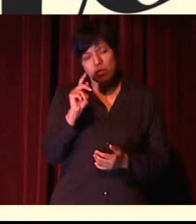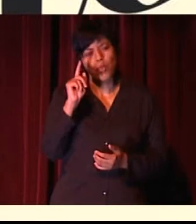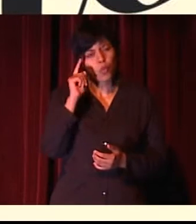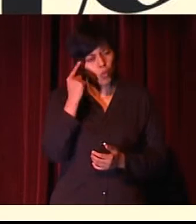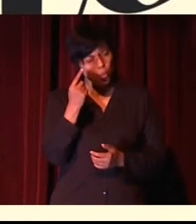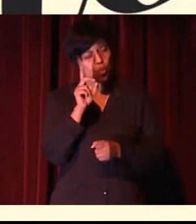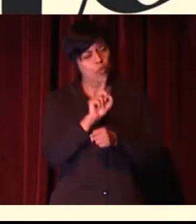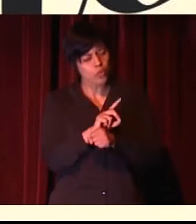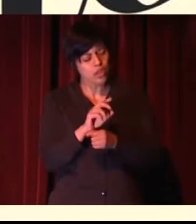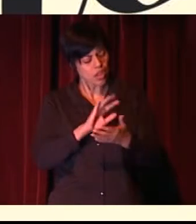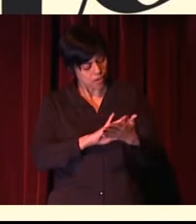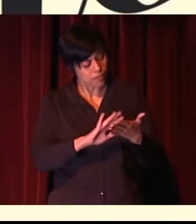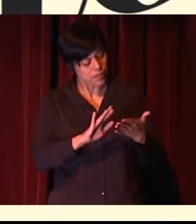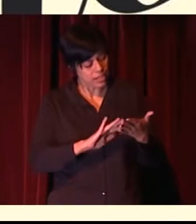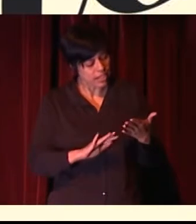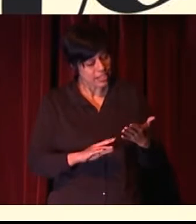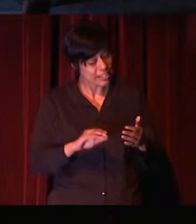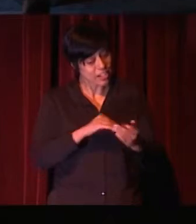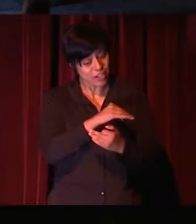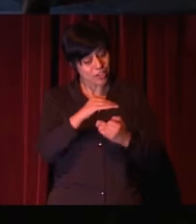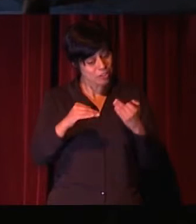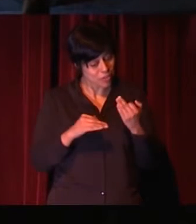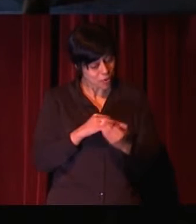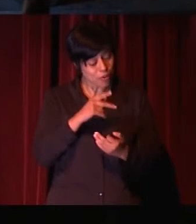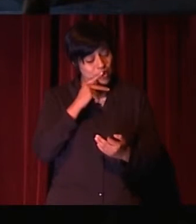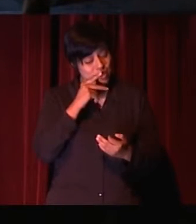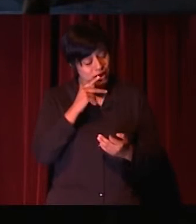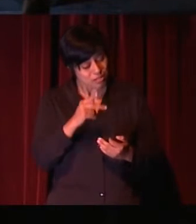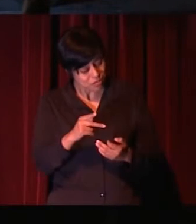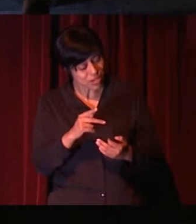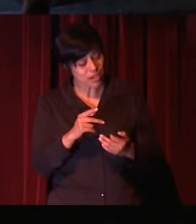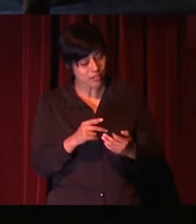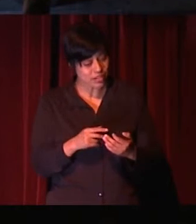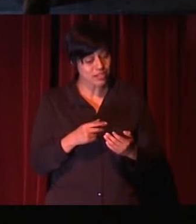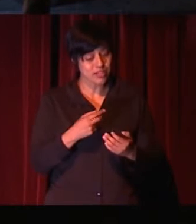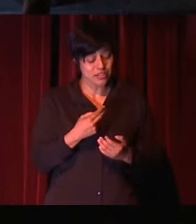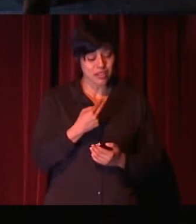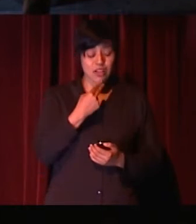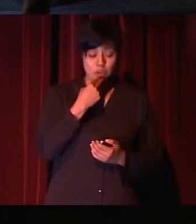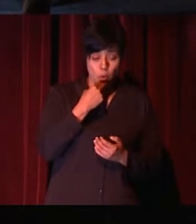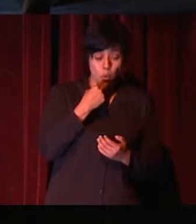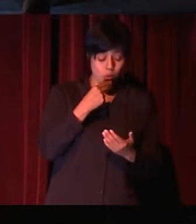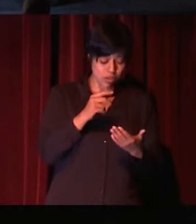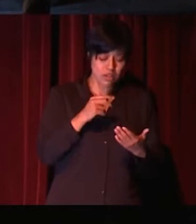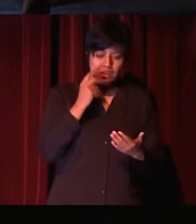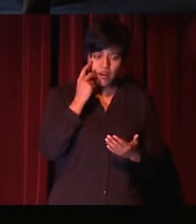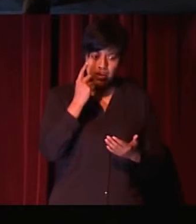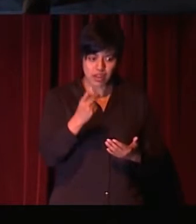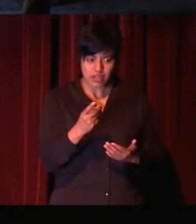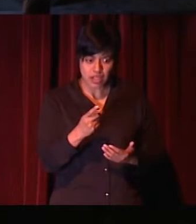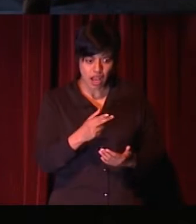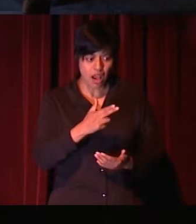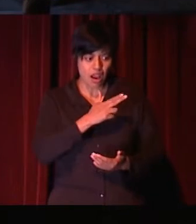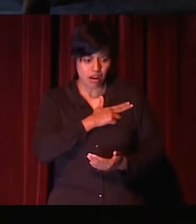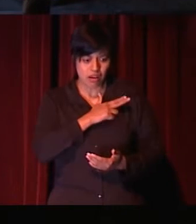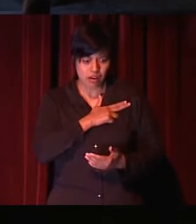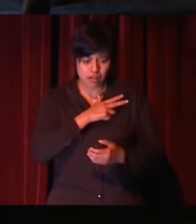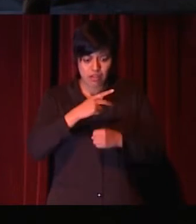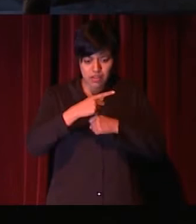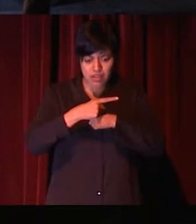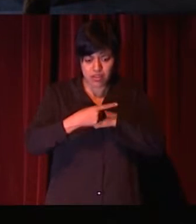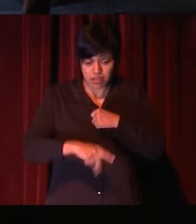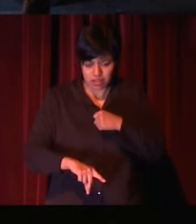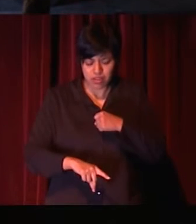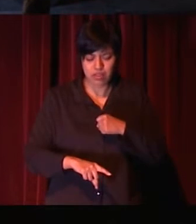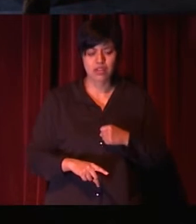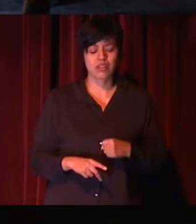que todas las palabras que yo utilizaba cuando no todas pero la gran mayoría de las palabras que yo utilizaba podían ser hirientes para las personas que me estaban